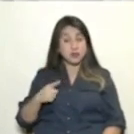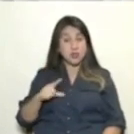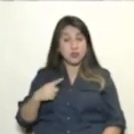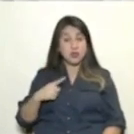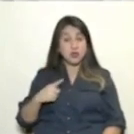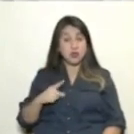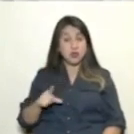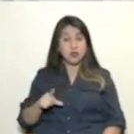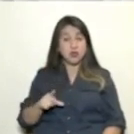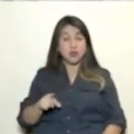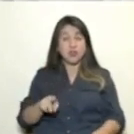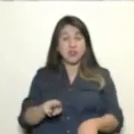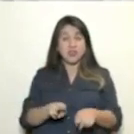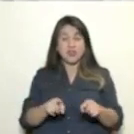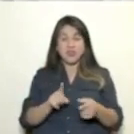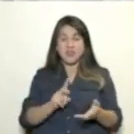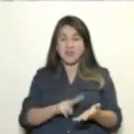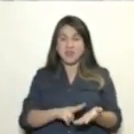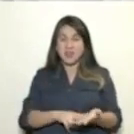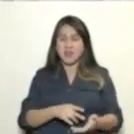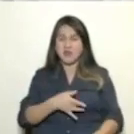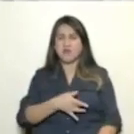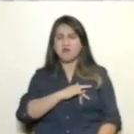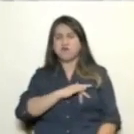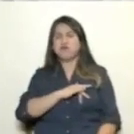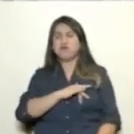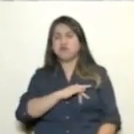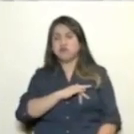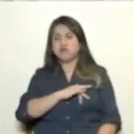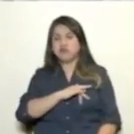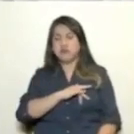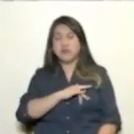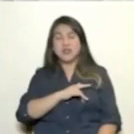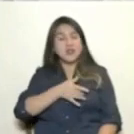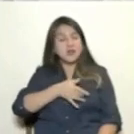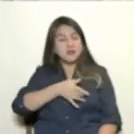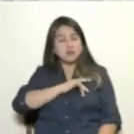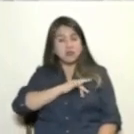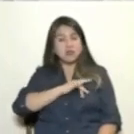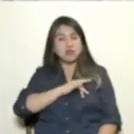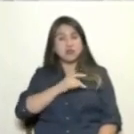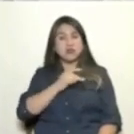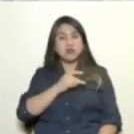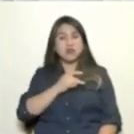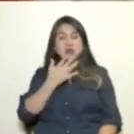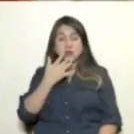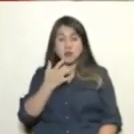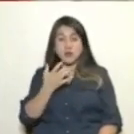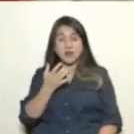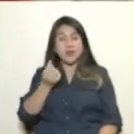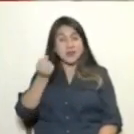es una insolencia, es un aplastar, porque tienen los votos.